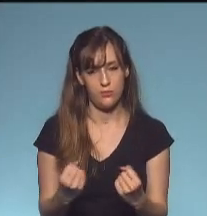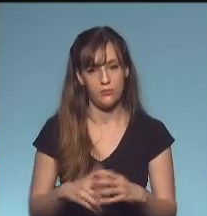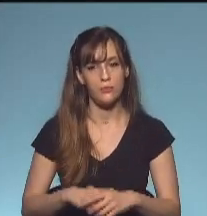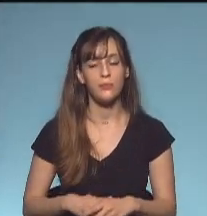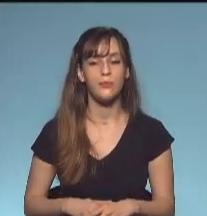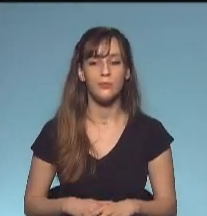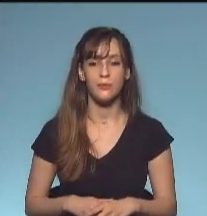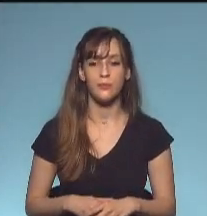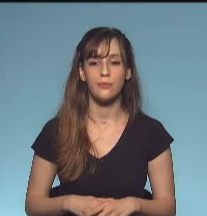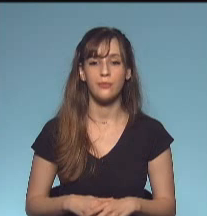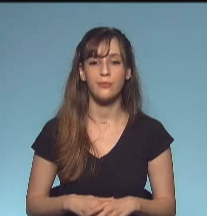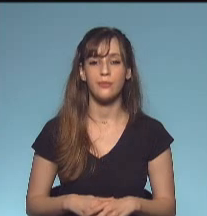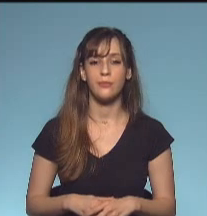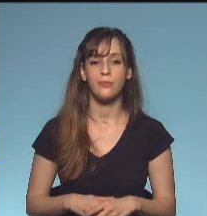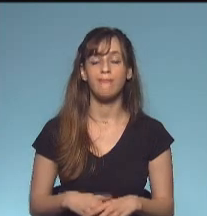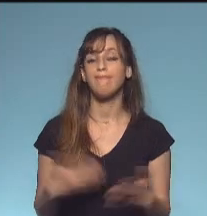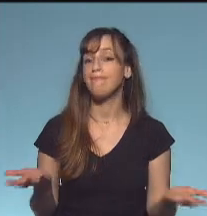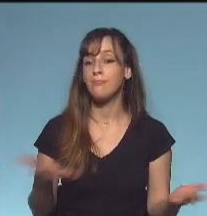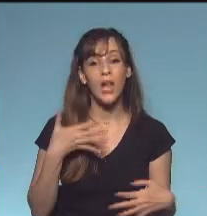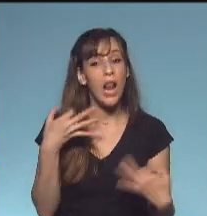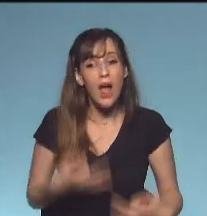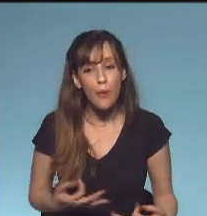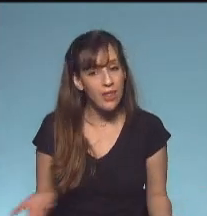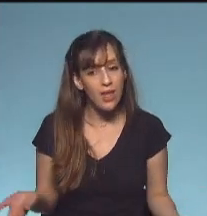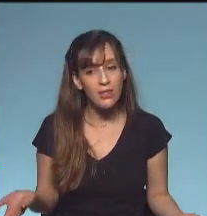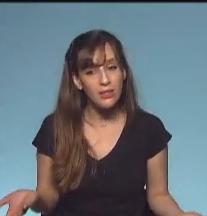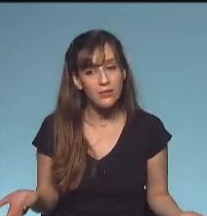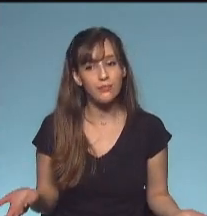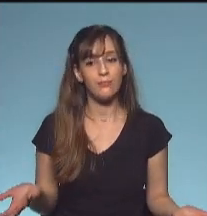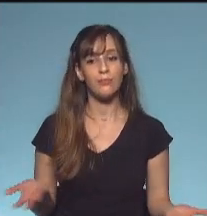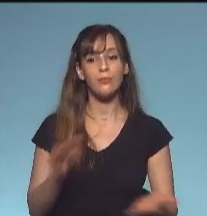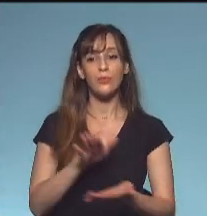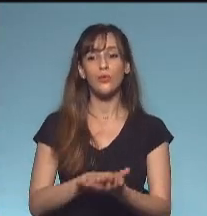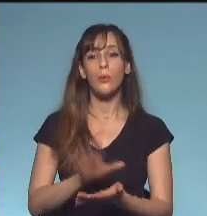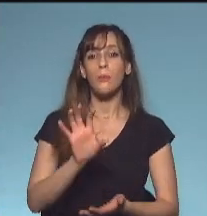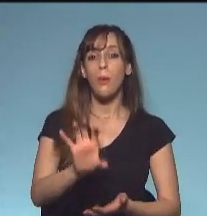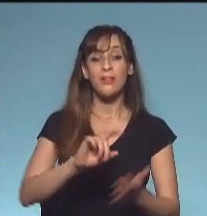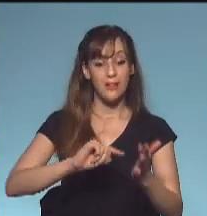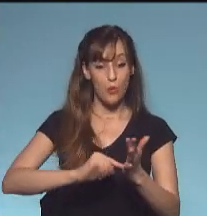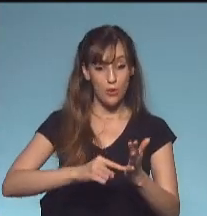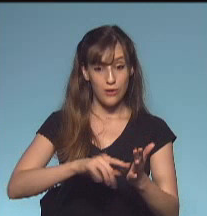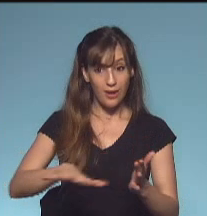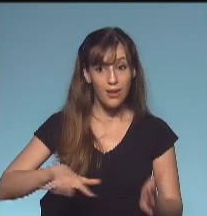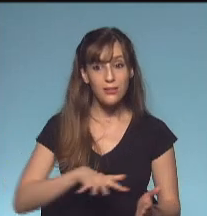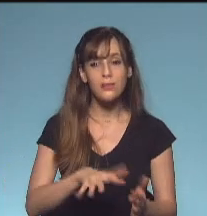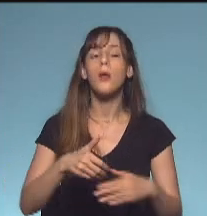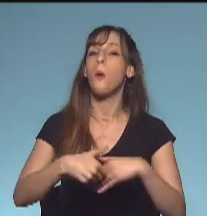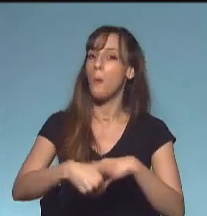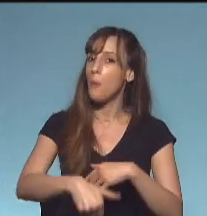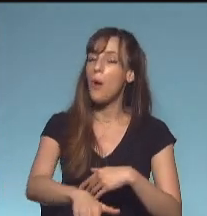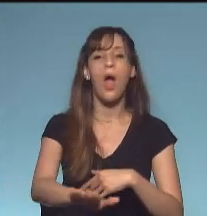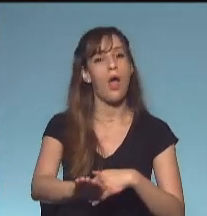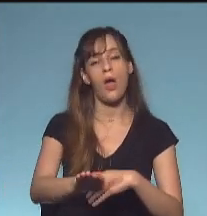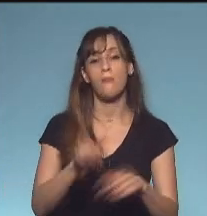Así que la verdad que en lo que hace a la provincia de Buenos Aires vamos a aplicar el criterio